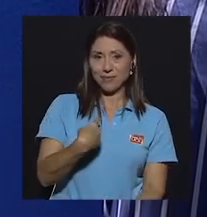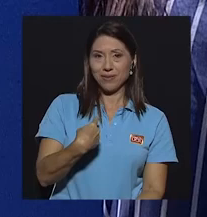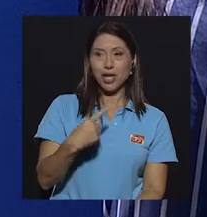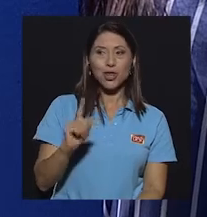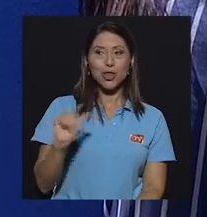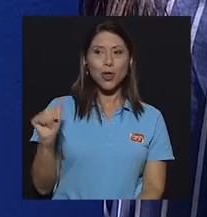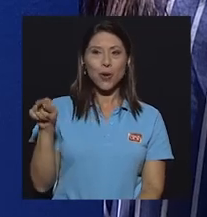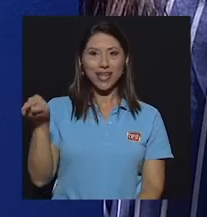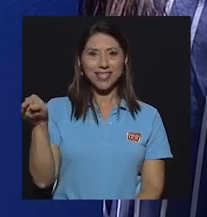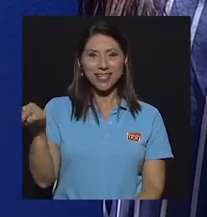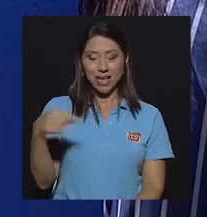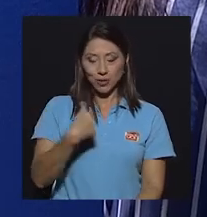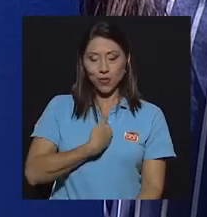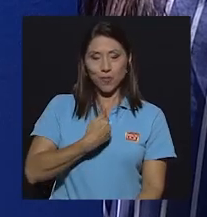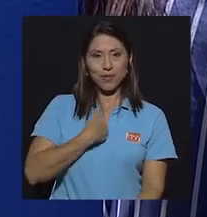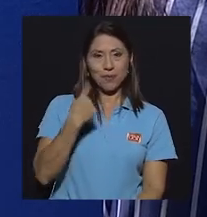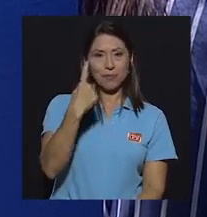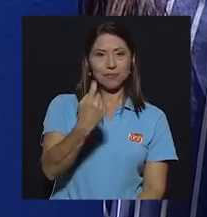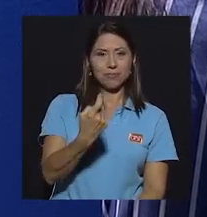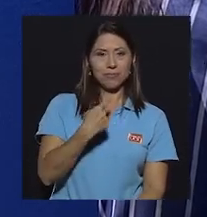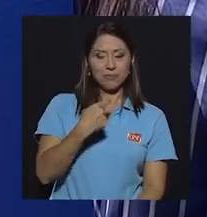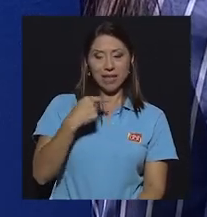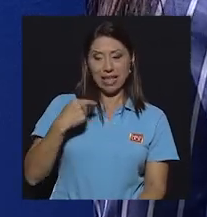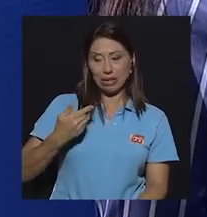Erika antes y después del documental?